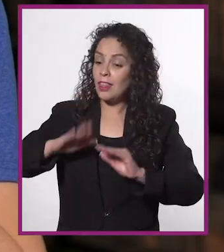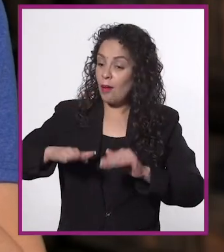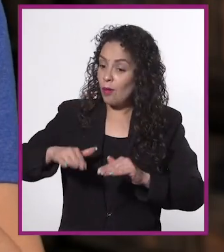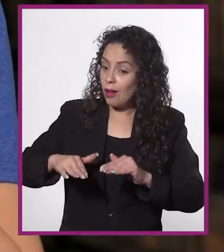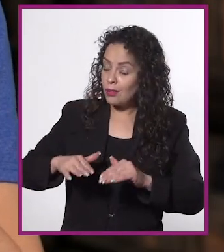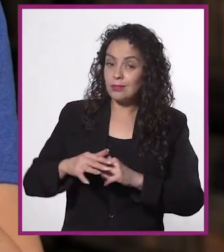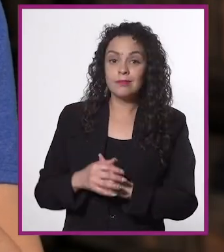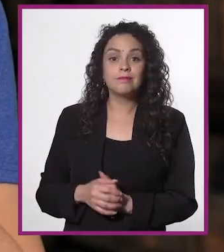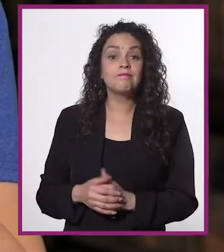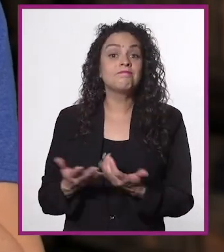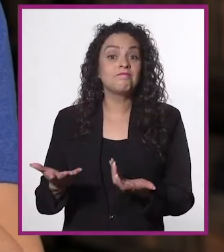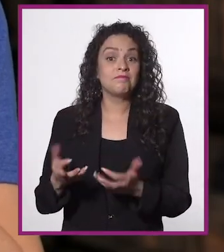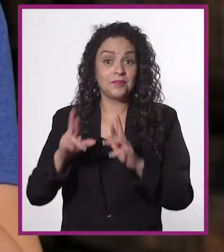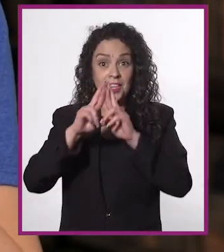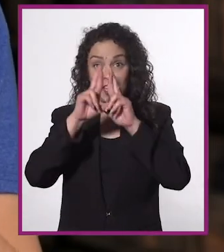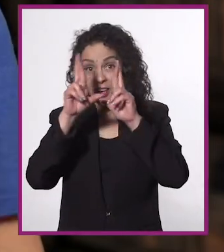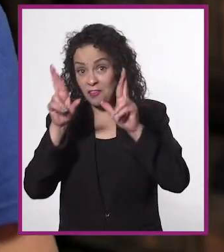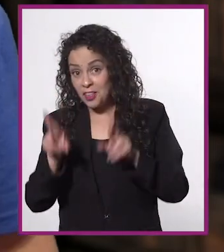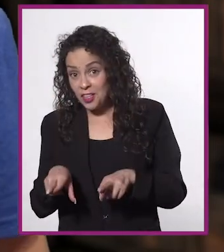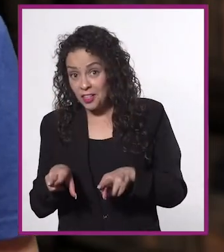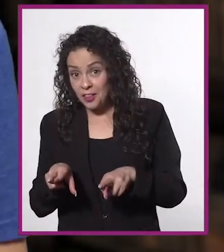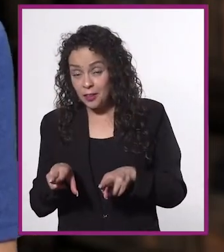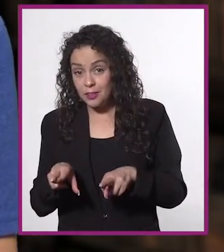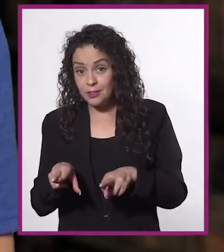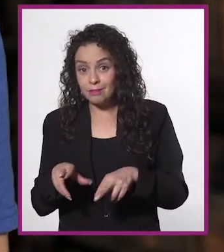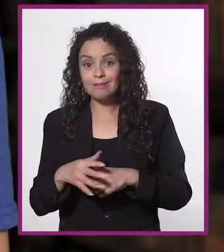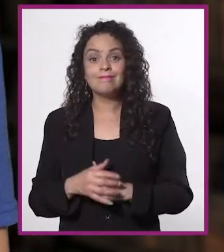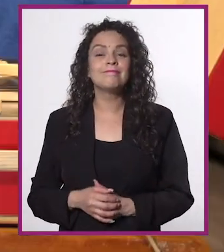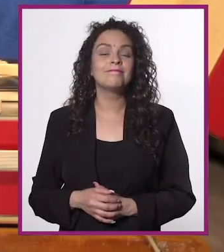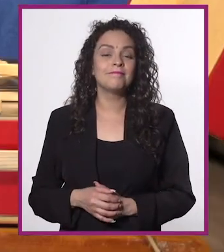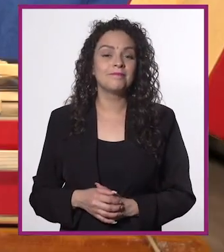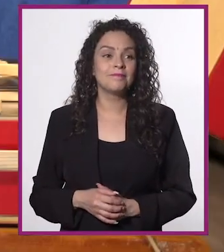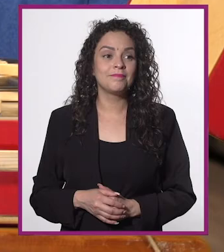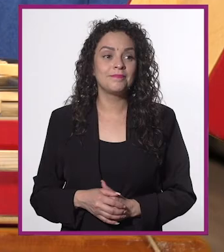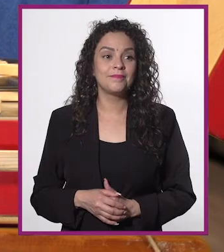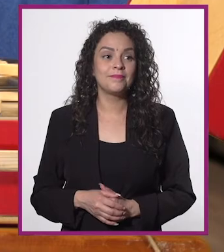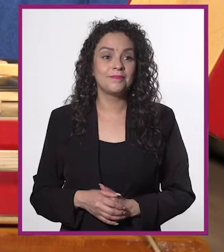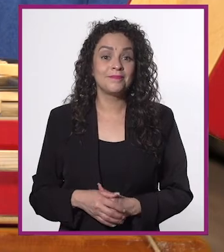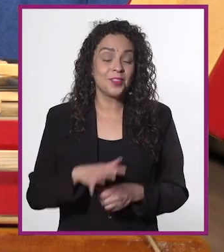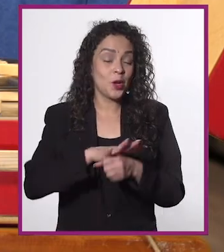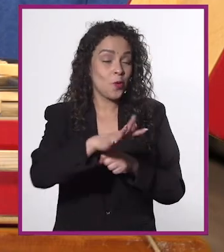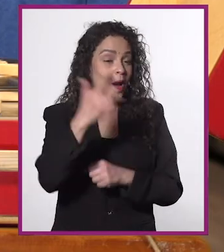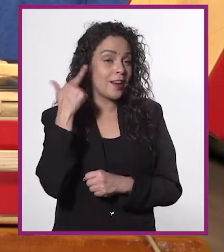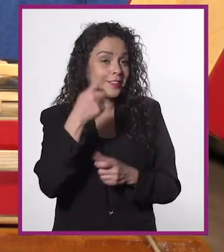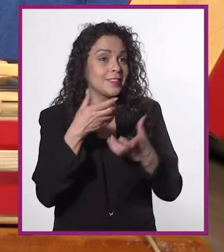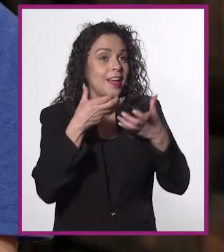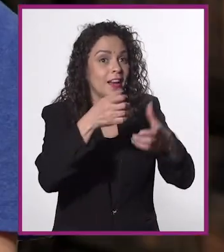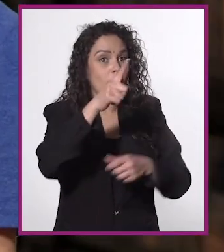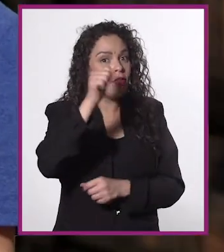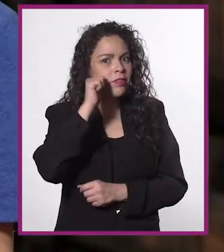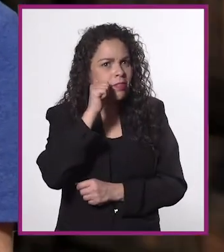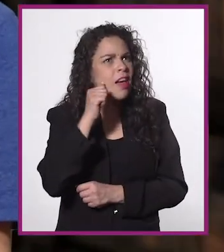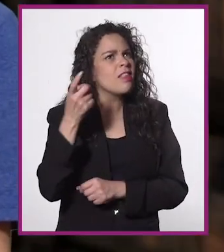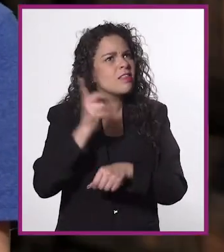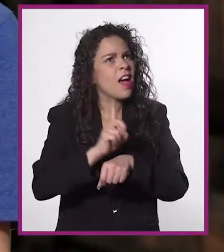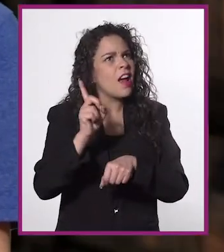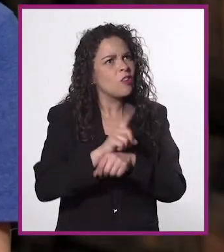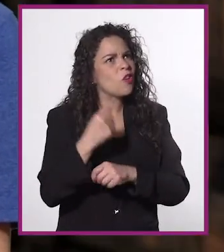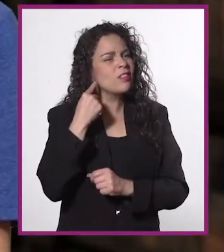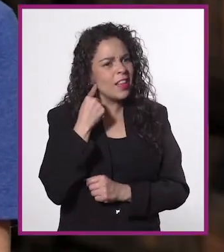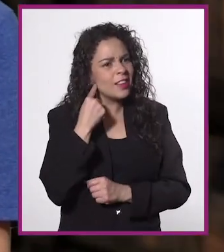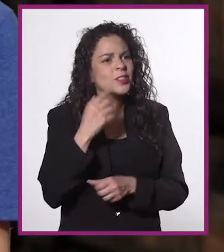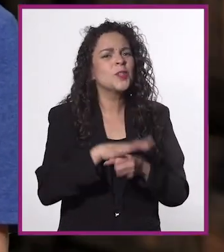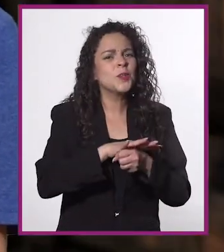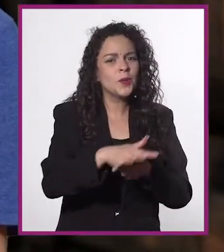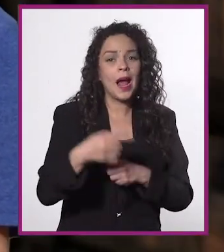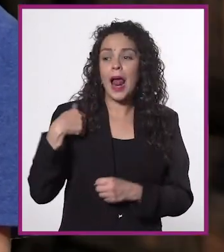¡Tambores! ¡Refrigeradores! ¿Cuáles sonidos de la calle escuchan todos los días? A mí me gustaba el sonido